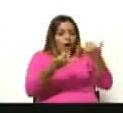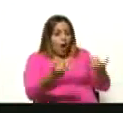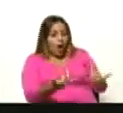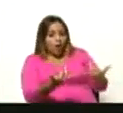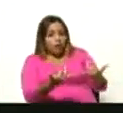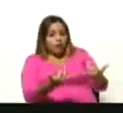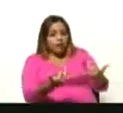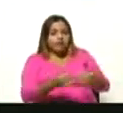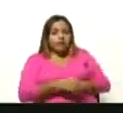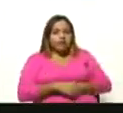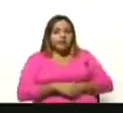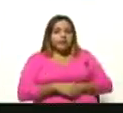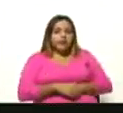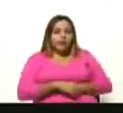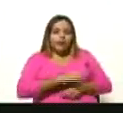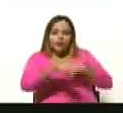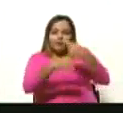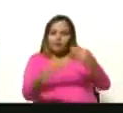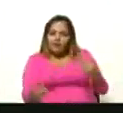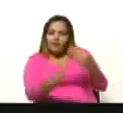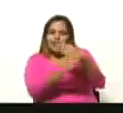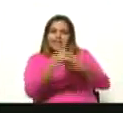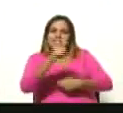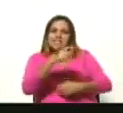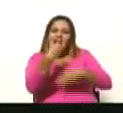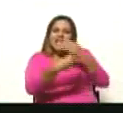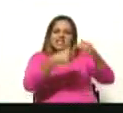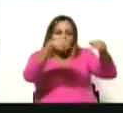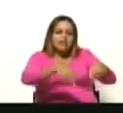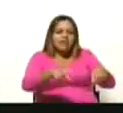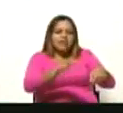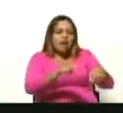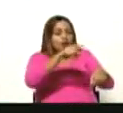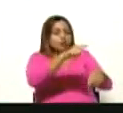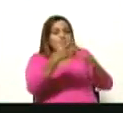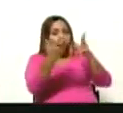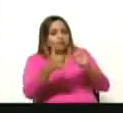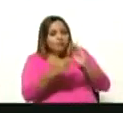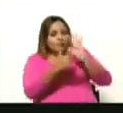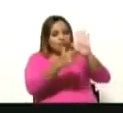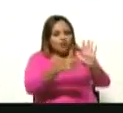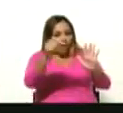algo nos trajo el bloqueo es la necesidad de producir, y es los números que estamos viendo hoy.